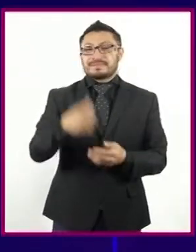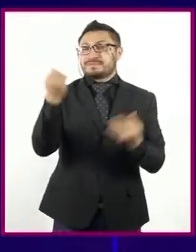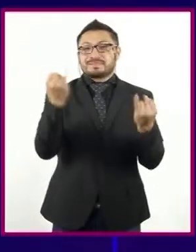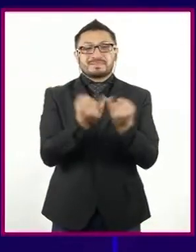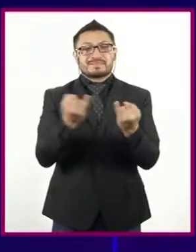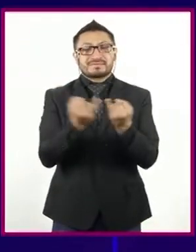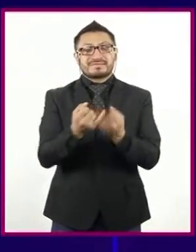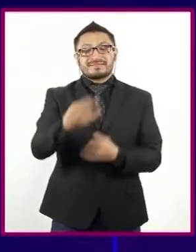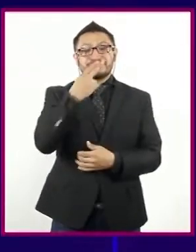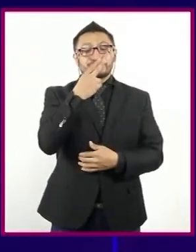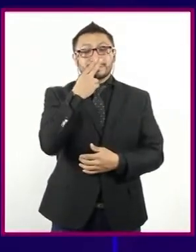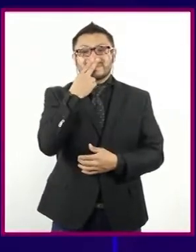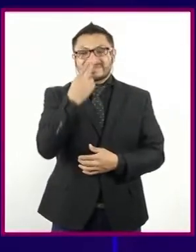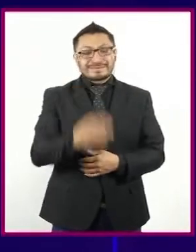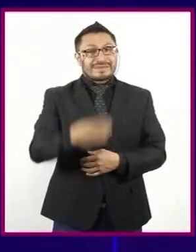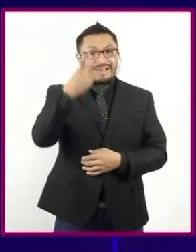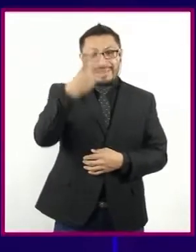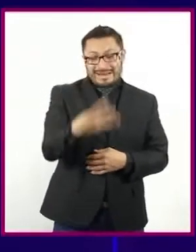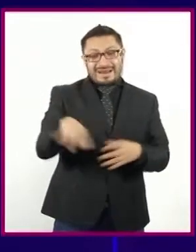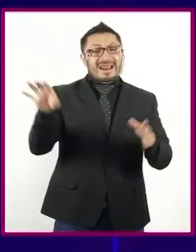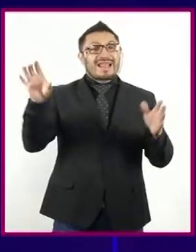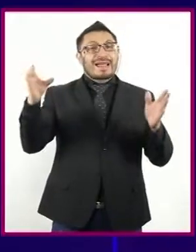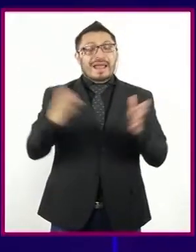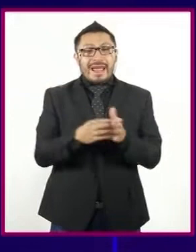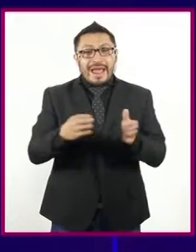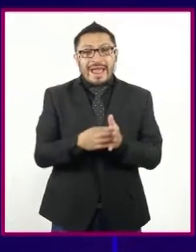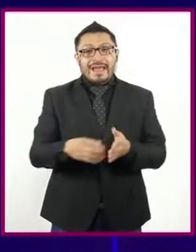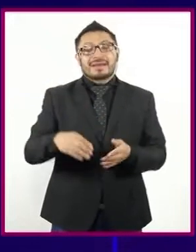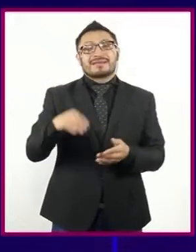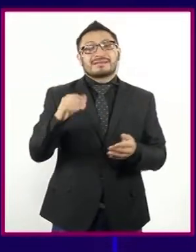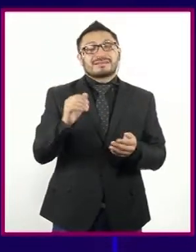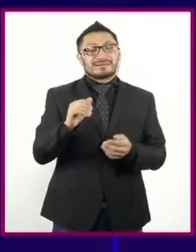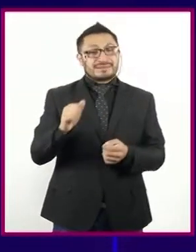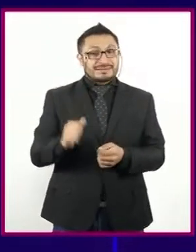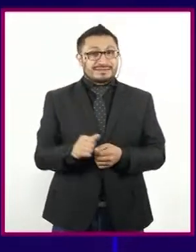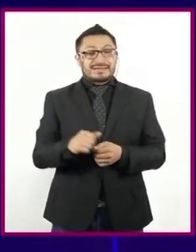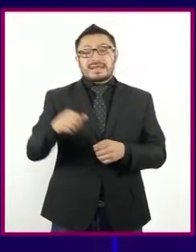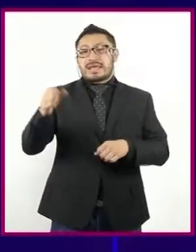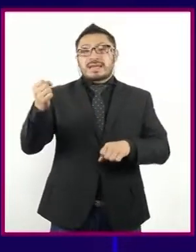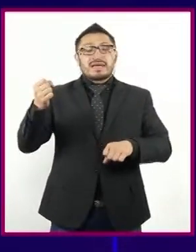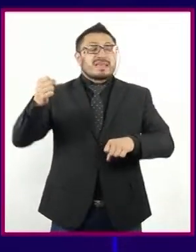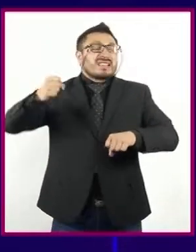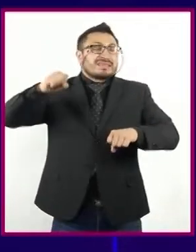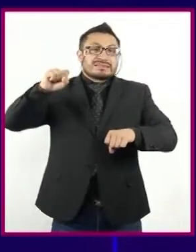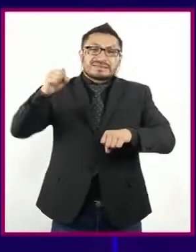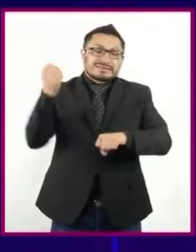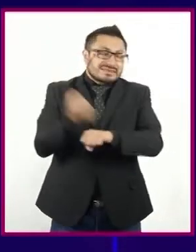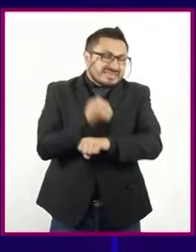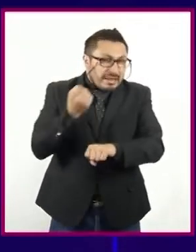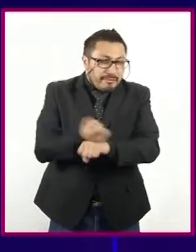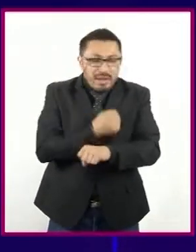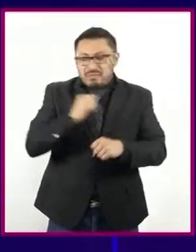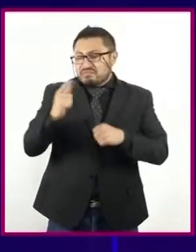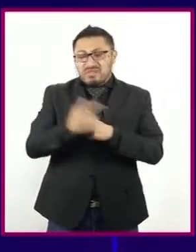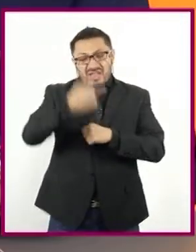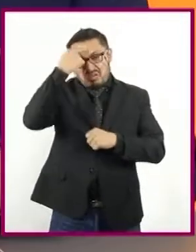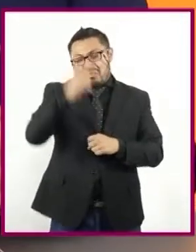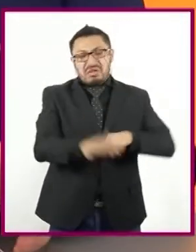Asimismo, utilizaremos 3 cajas de cartón, zapatos o cualquier recipiente que sirva para guardar